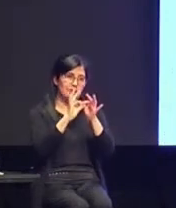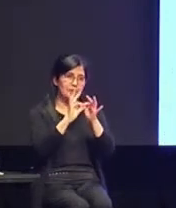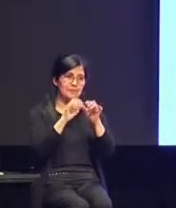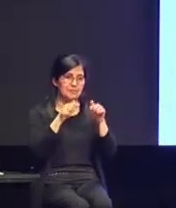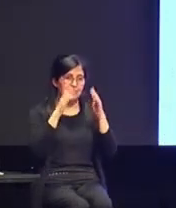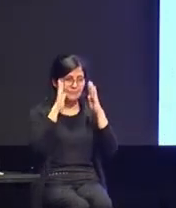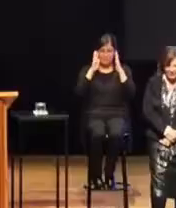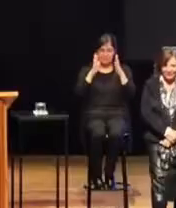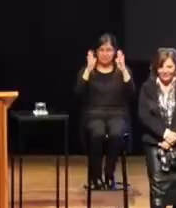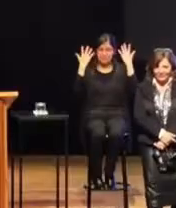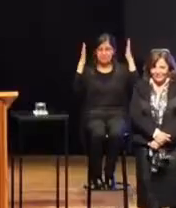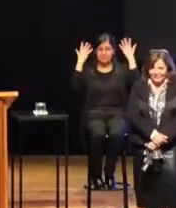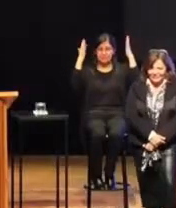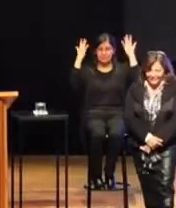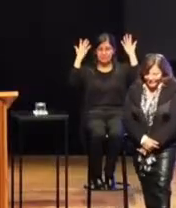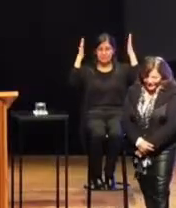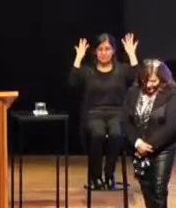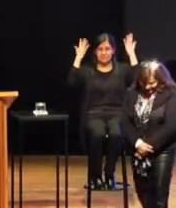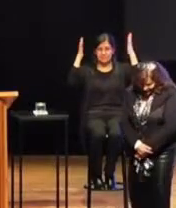por la atención.